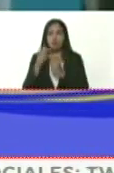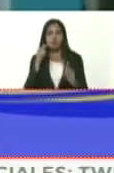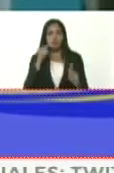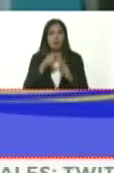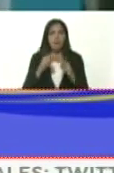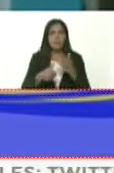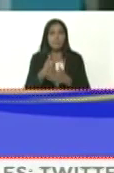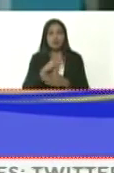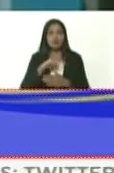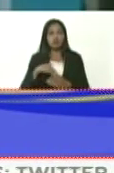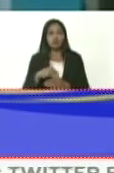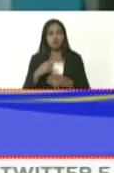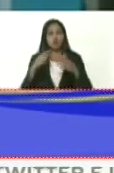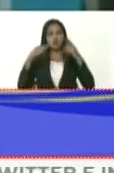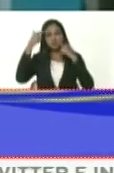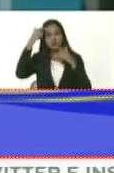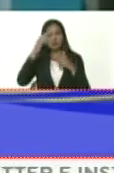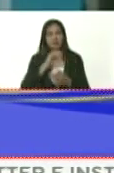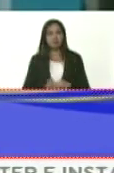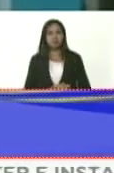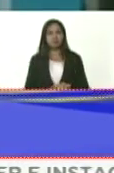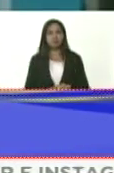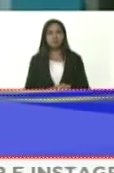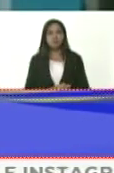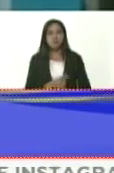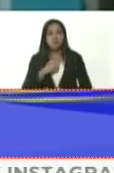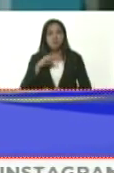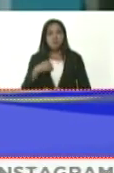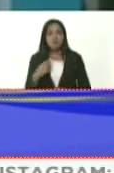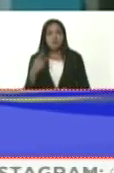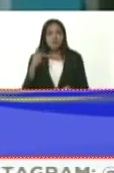nuestro comandante Chávez y que nosotros estamos